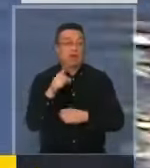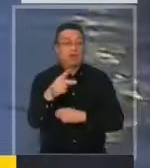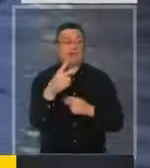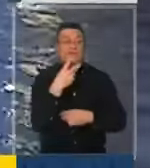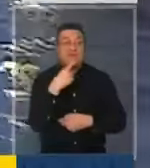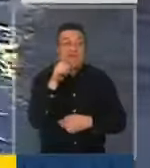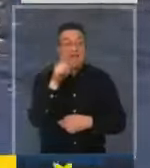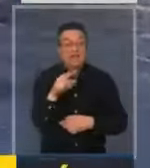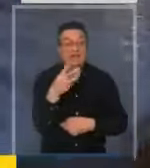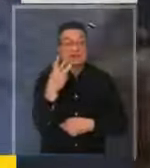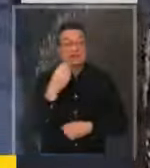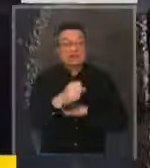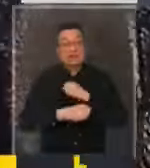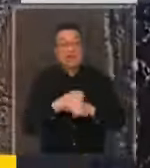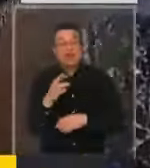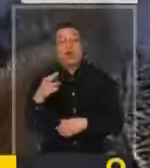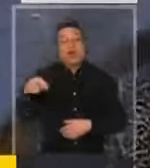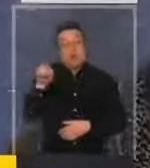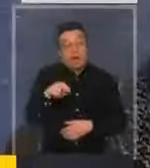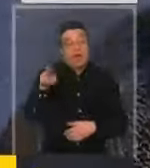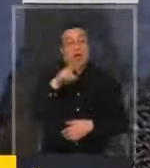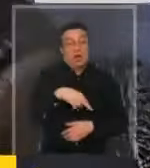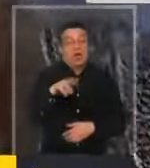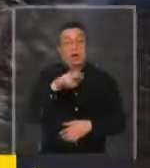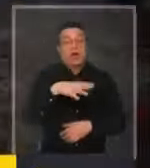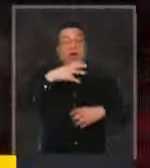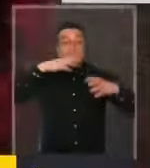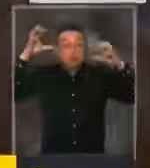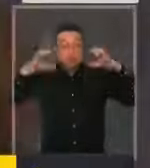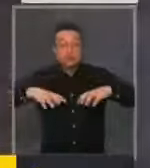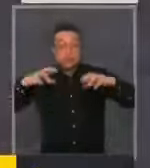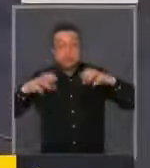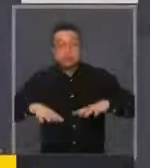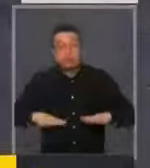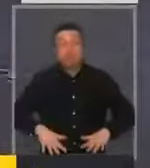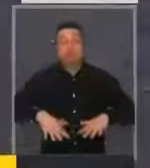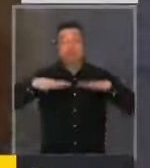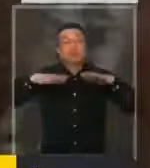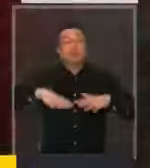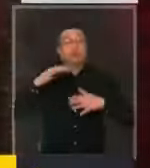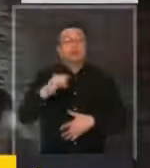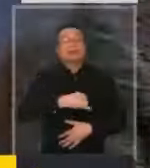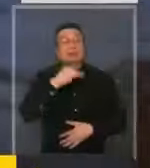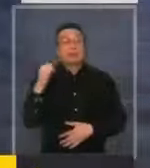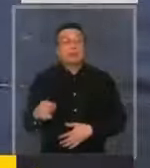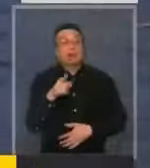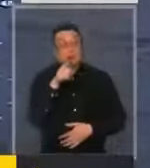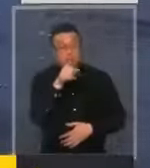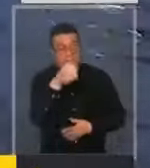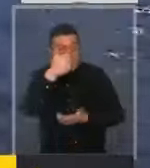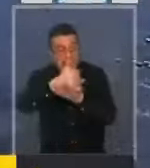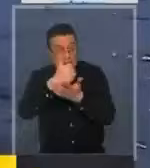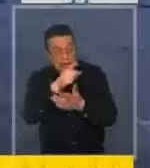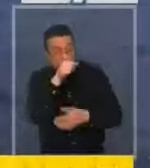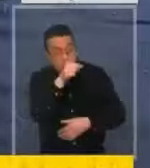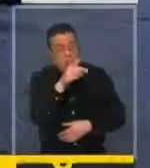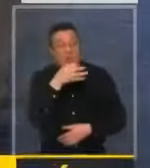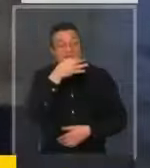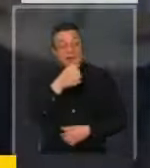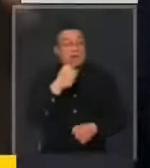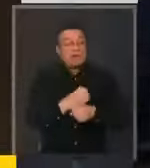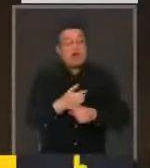hace 13 años que cada vez que hay una inundación, o sea, perdón, hay una lluvia, se terminan inundando. Usted hablaba de trabajos que no se hicieron. ¿Quién es el responsable